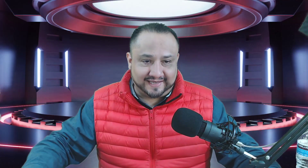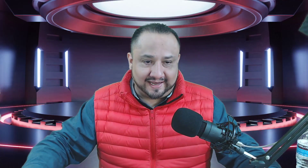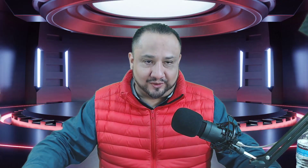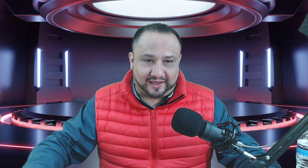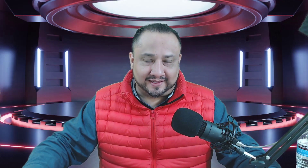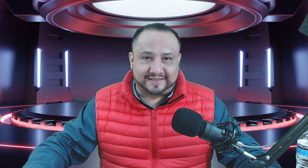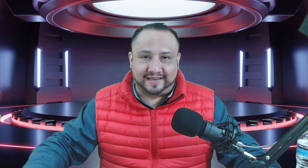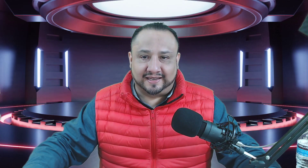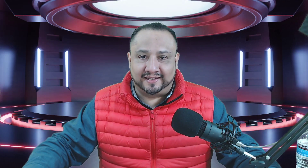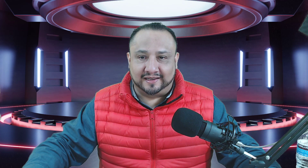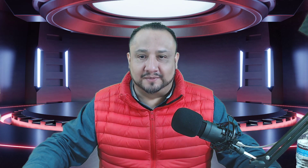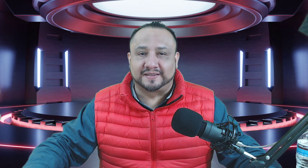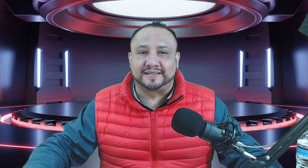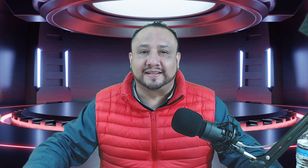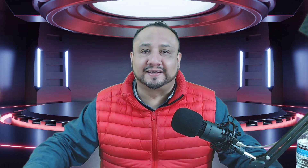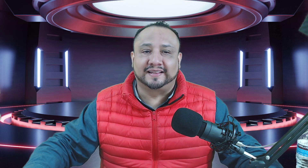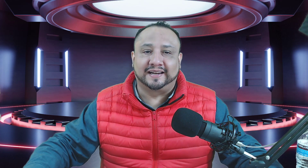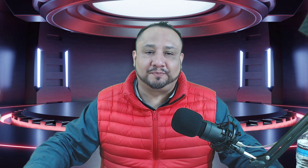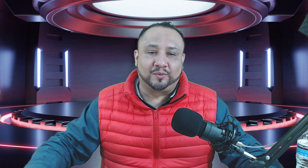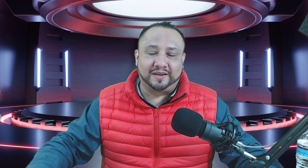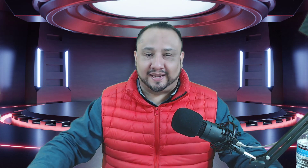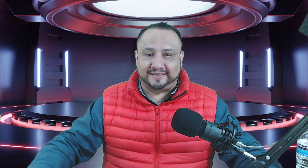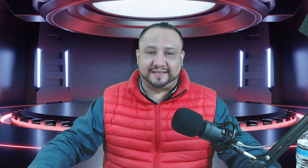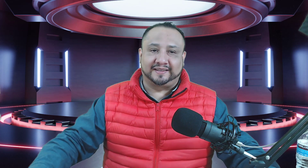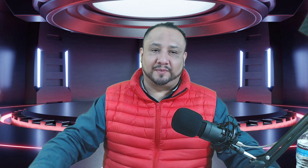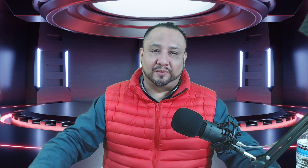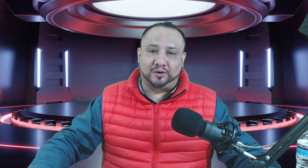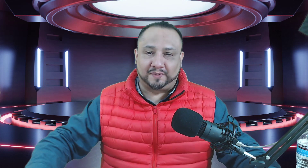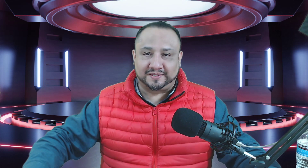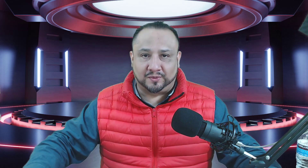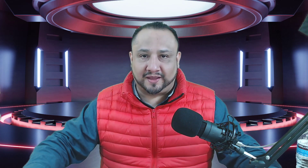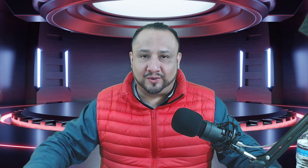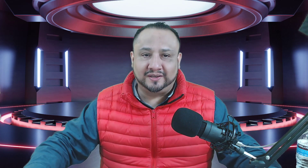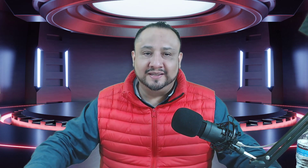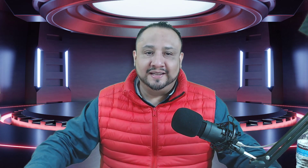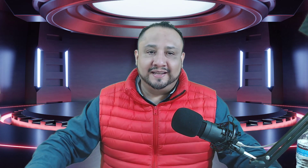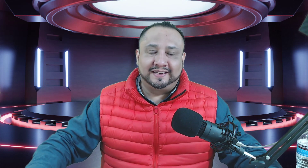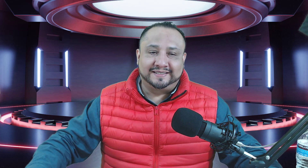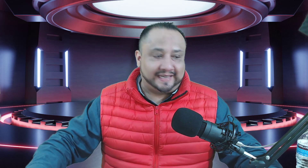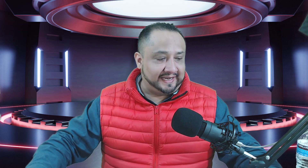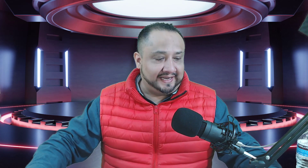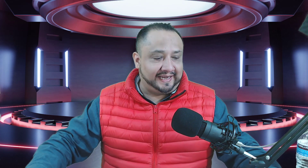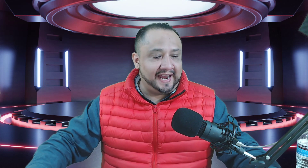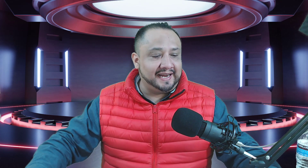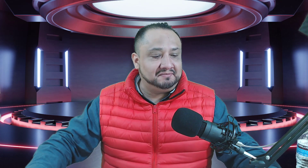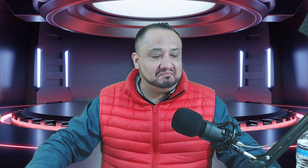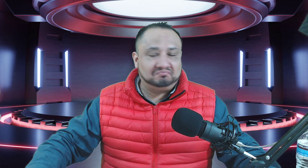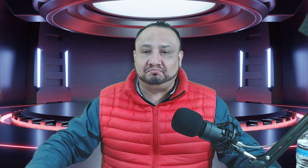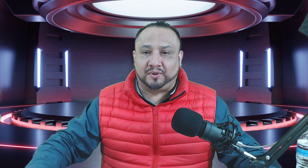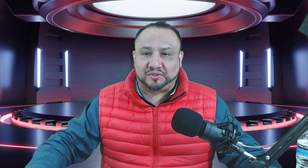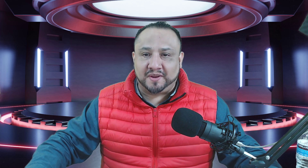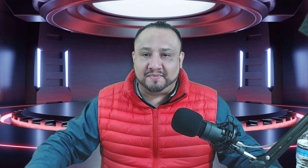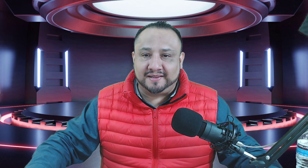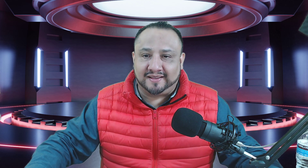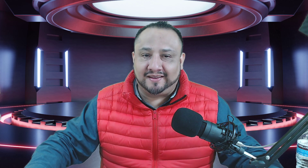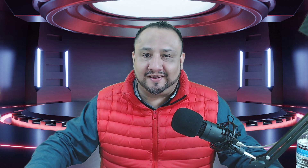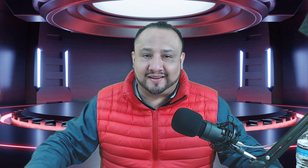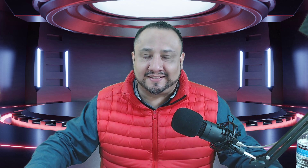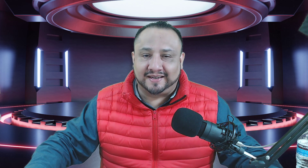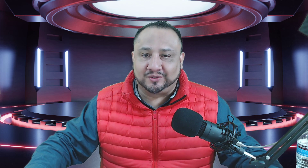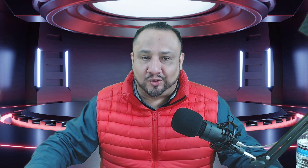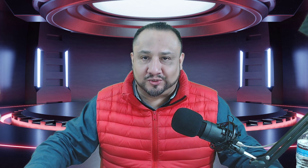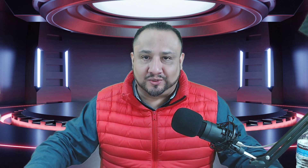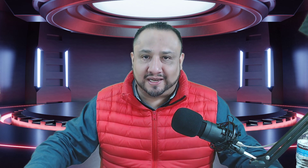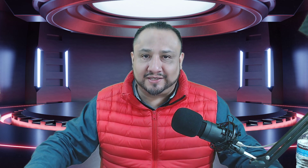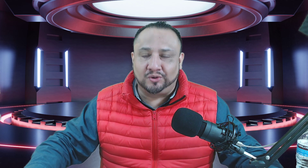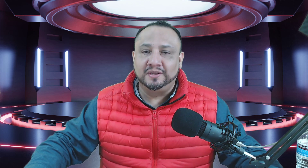Ahí está lo que dice el presidente de la República, ahí está Andrés Manuel López Obrador. Si quieren, pues obviamente